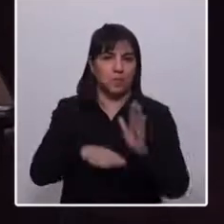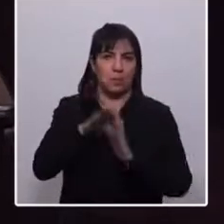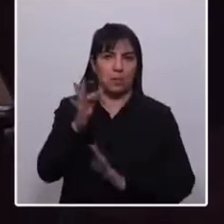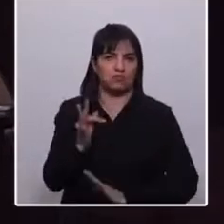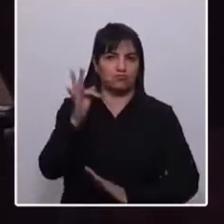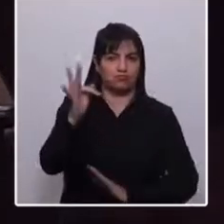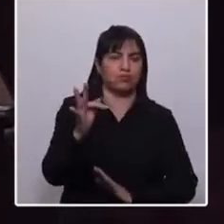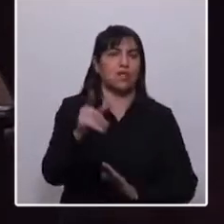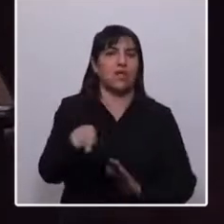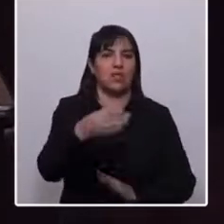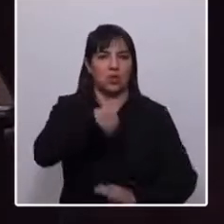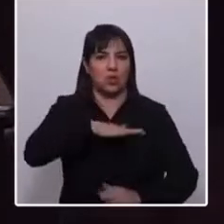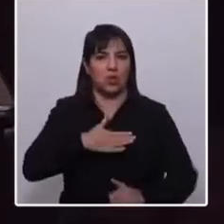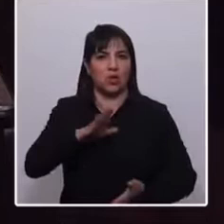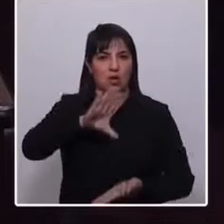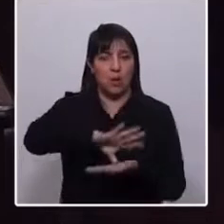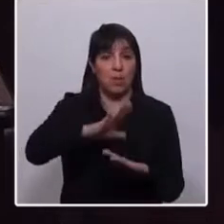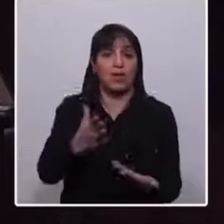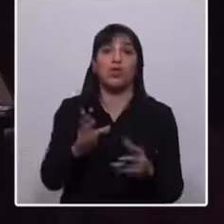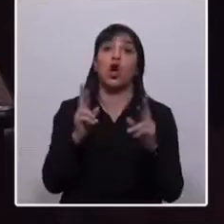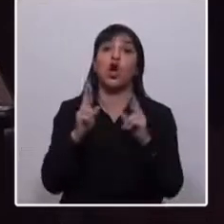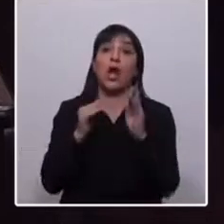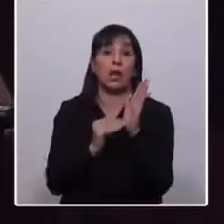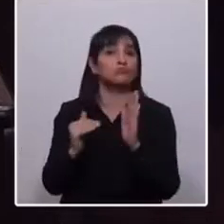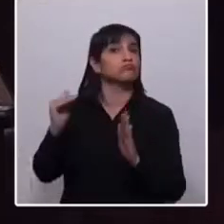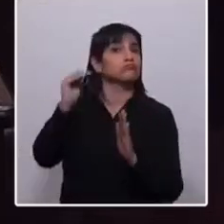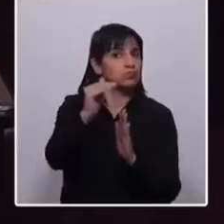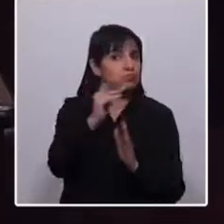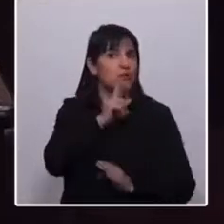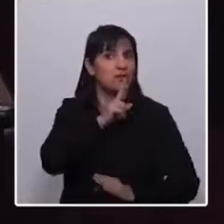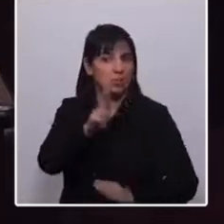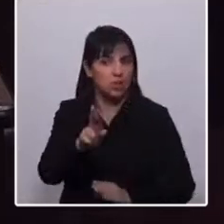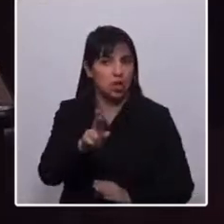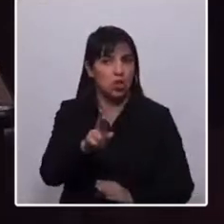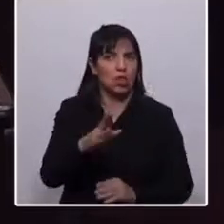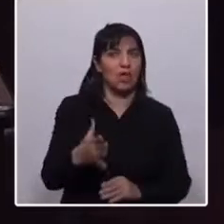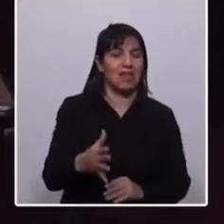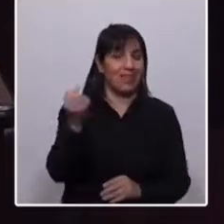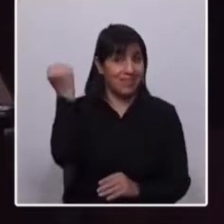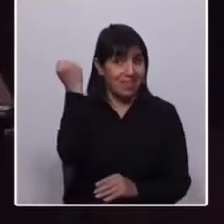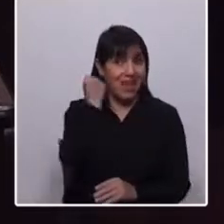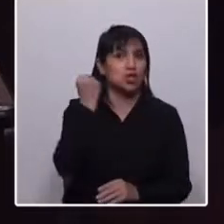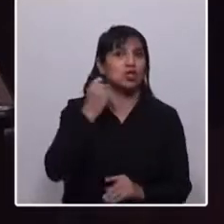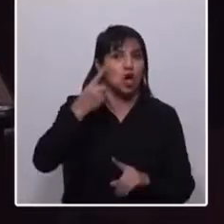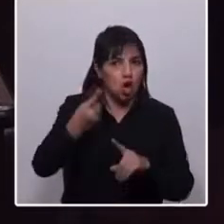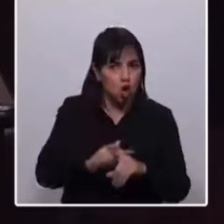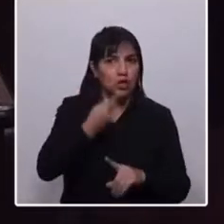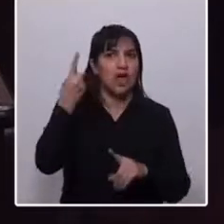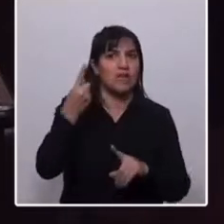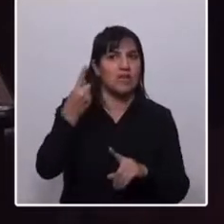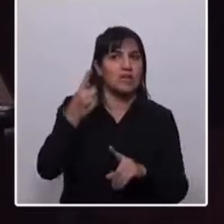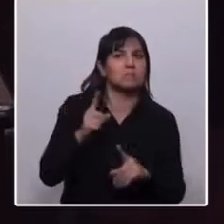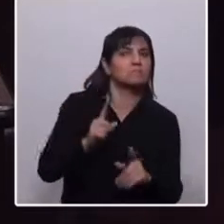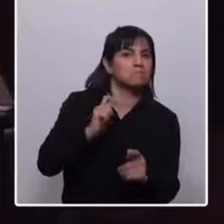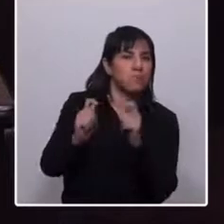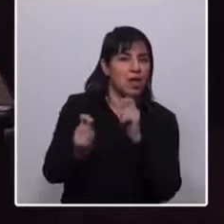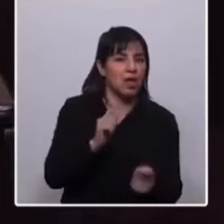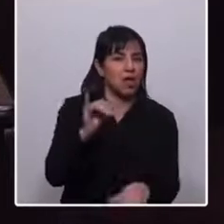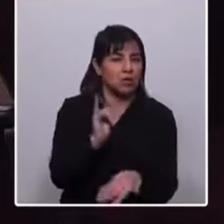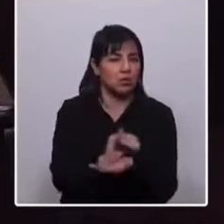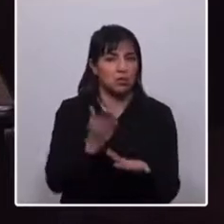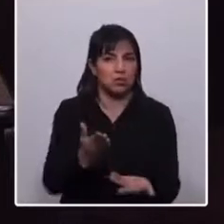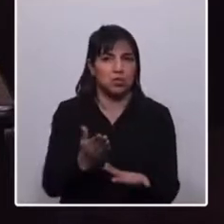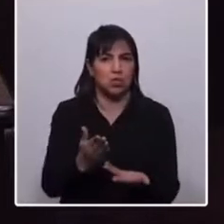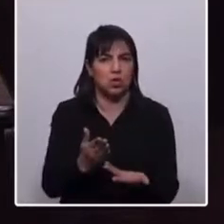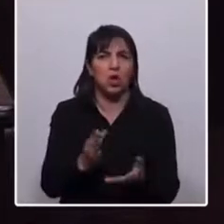nuestro país. Espero estén a la altura y entiendan que si nos traicionan, volveremos a poner en jaque la institucionalidad. Hay algo que nunca